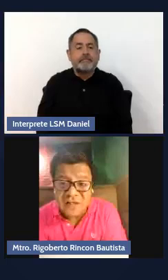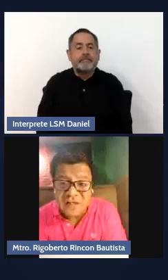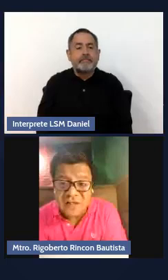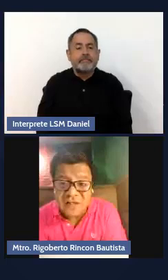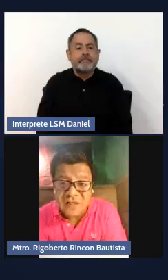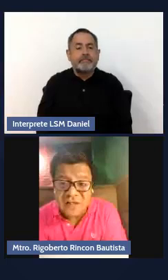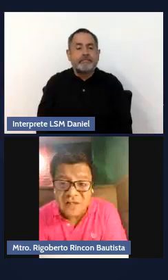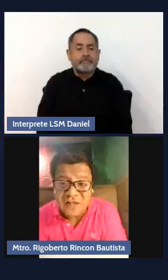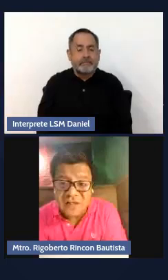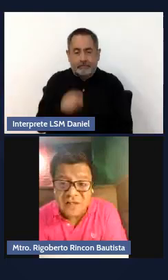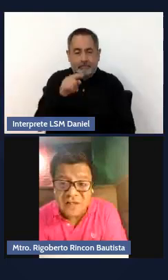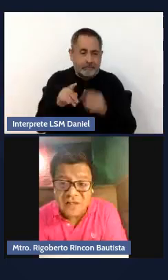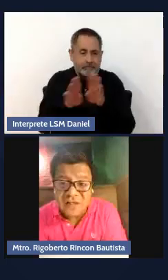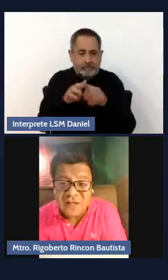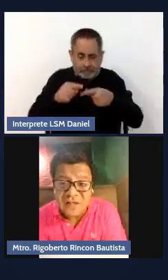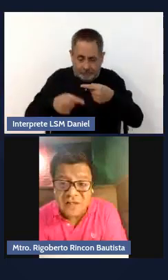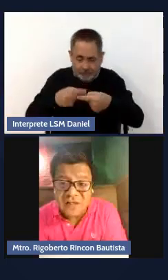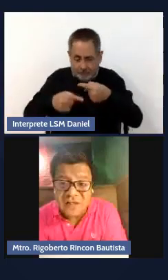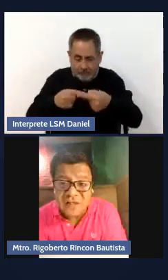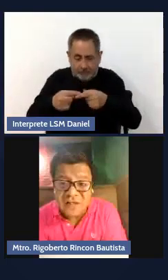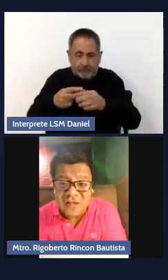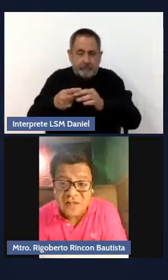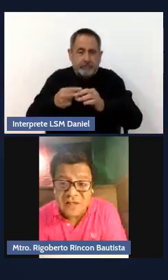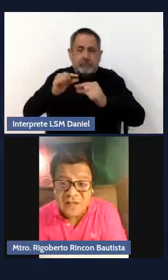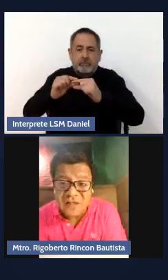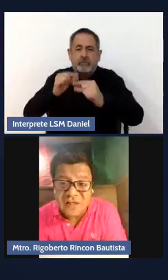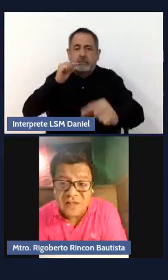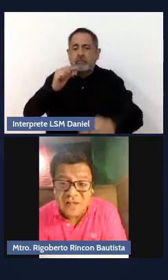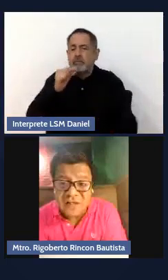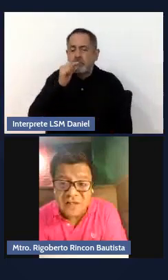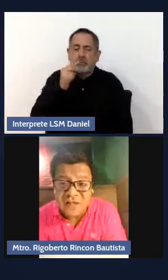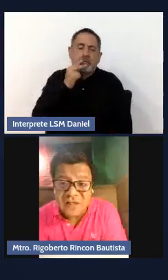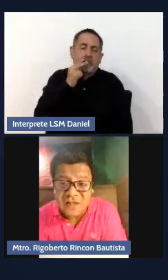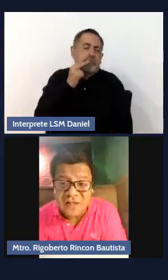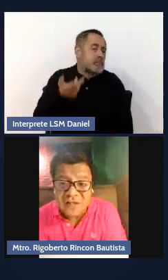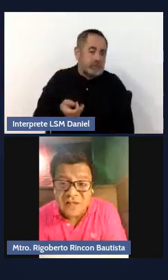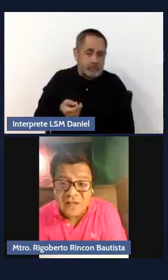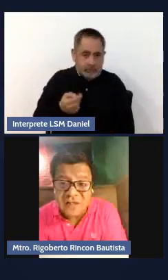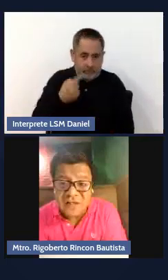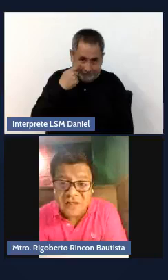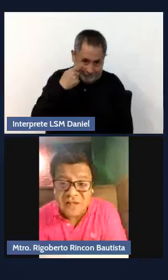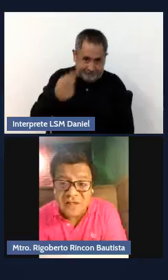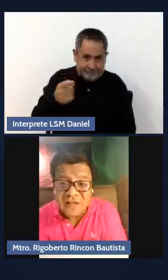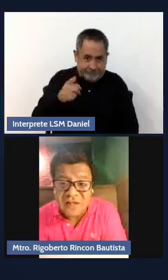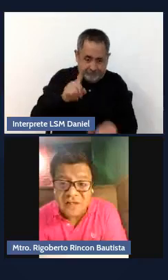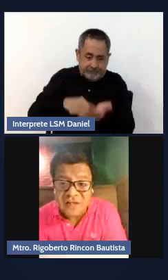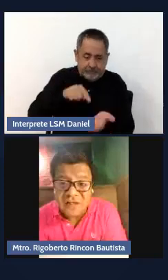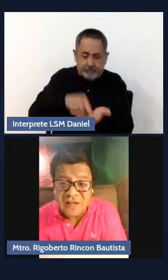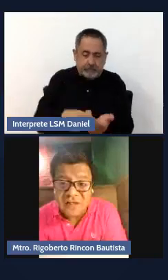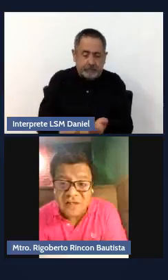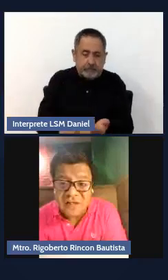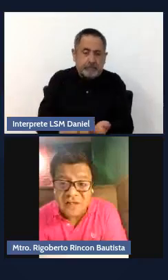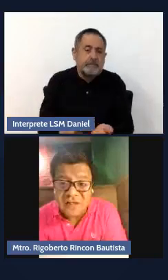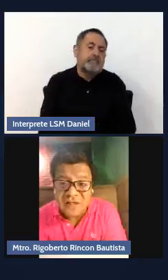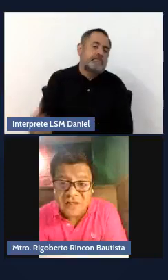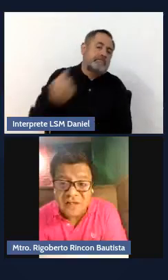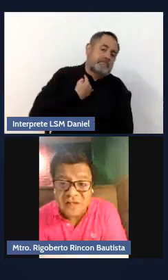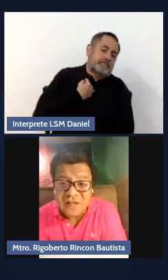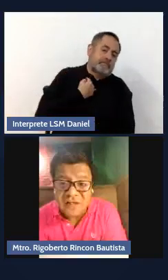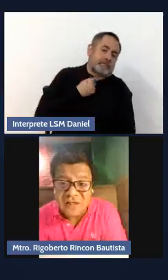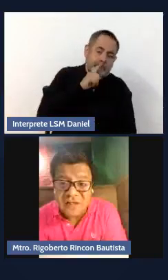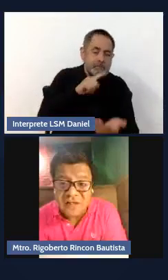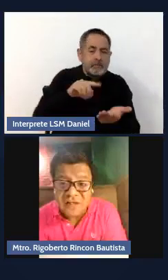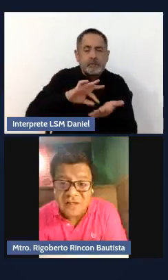completamente anatomía del tabaco, y lo vamos a ver como sí, totalmente como un asesino silencioso, ¿no? Porque obviamente tal